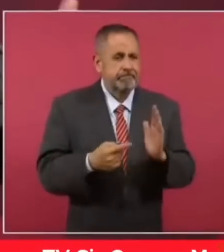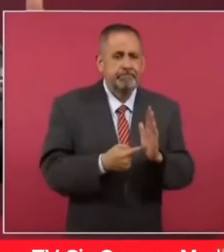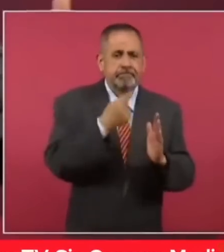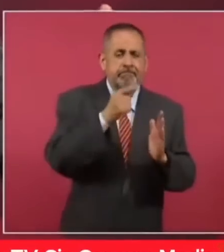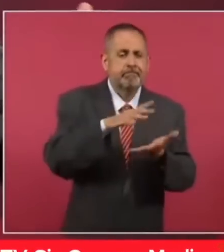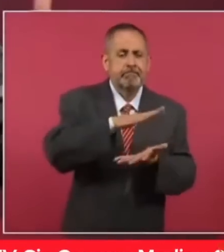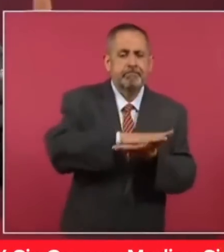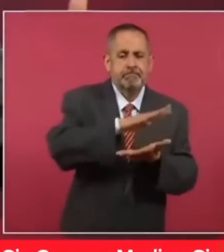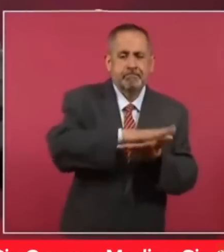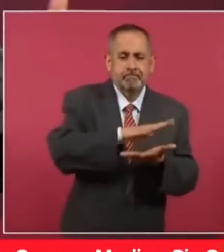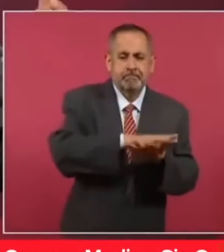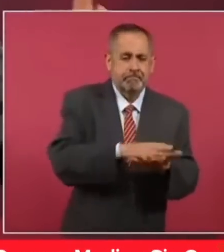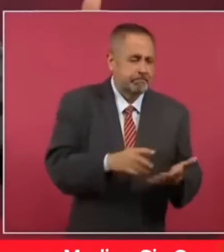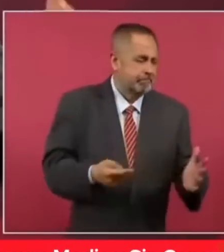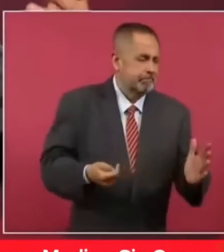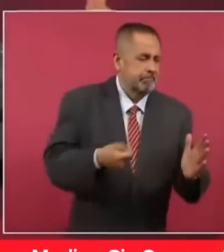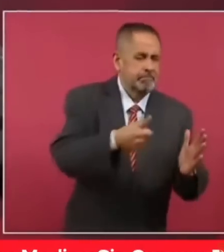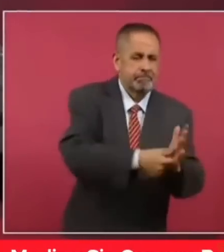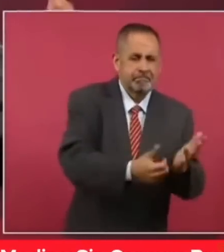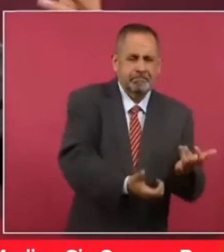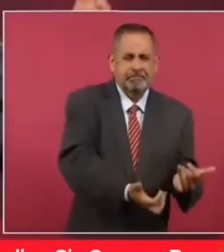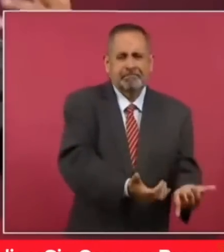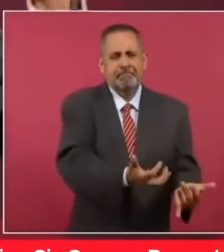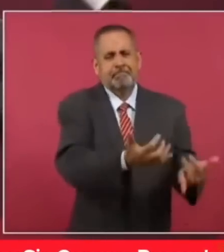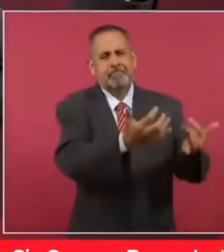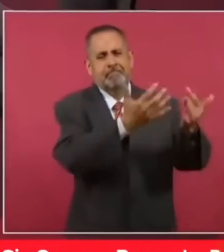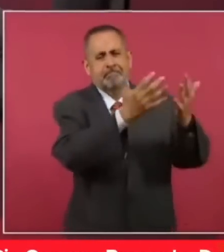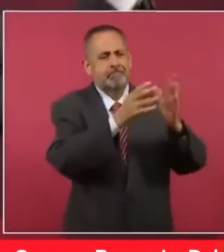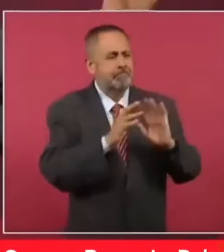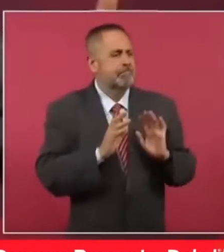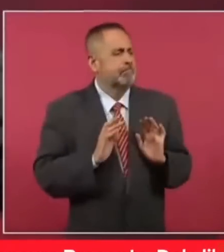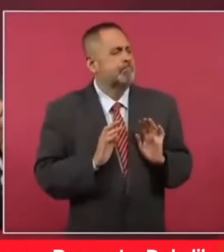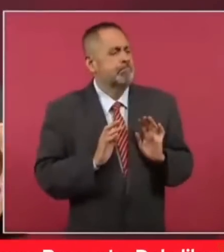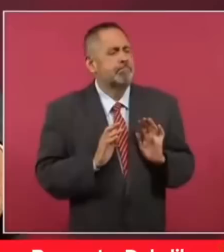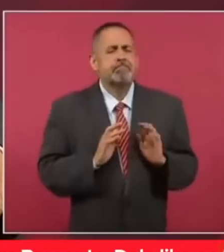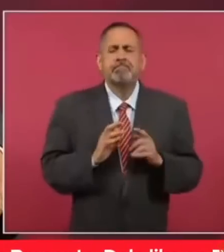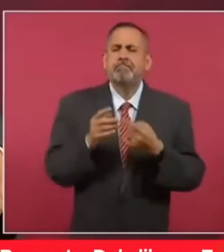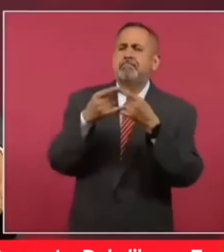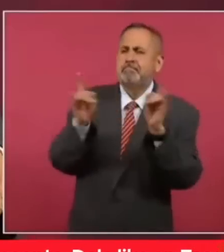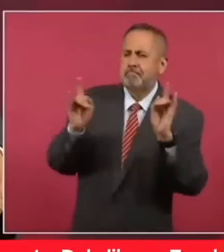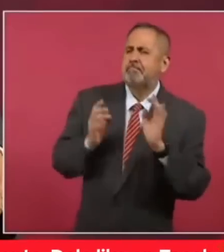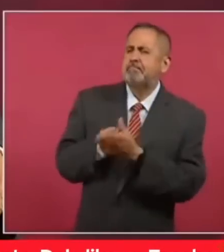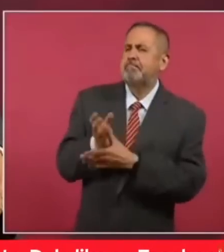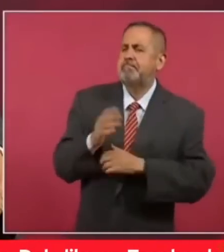incendiaron unas colchonetas pensando de que con la protesta